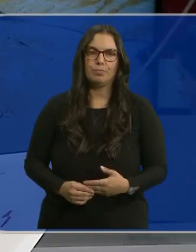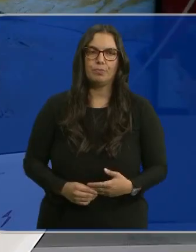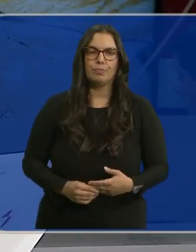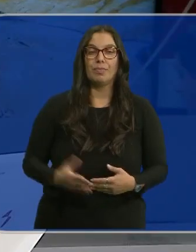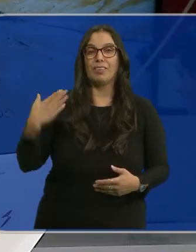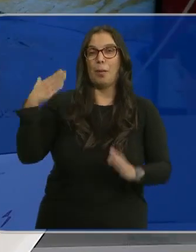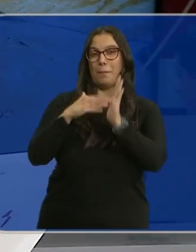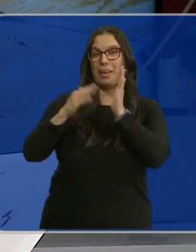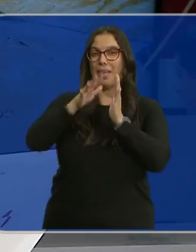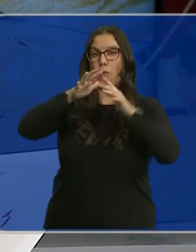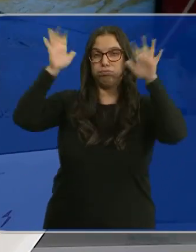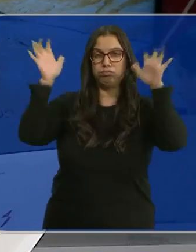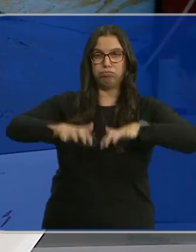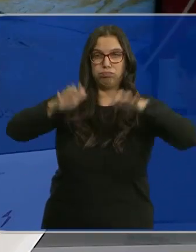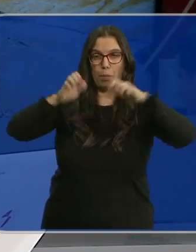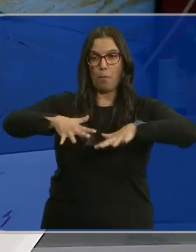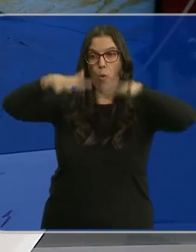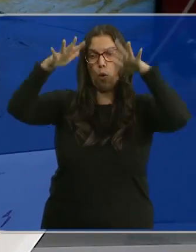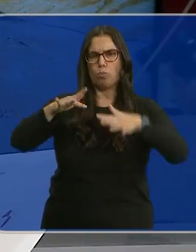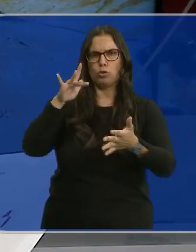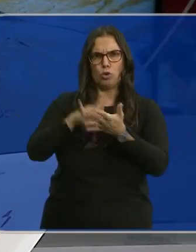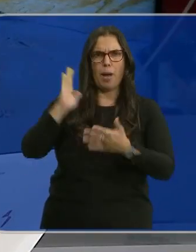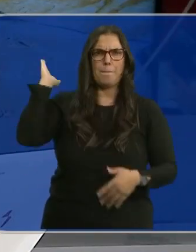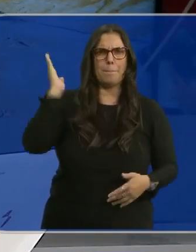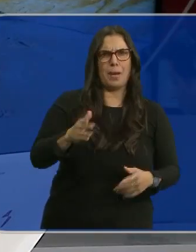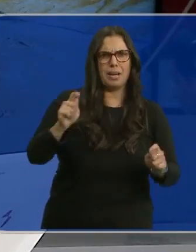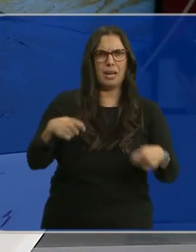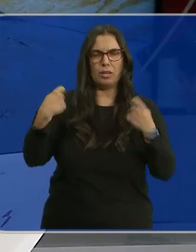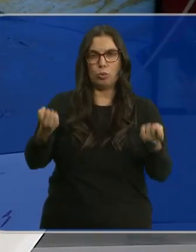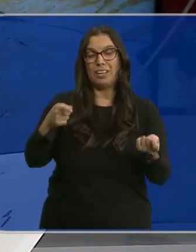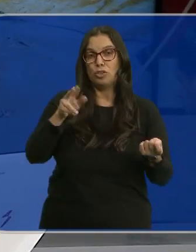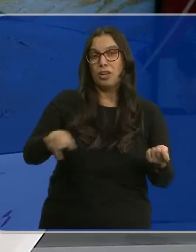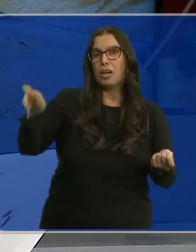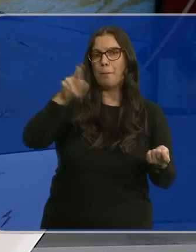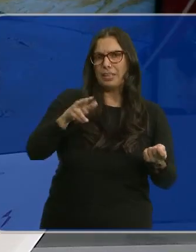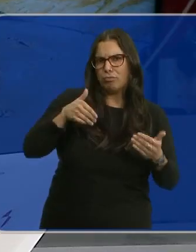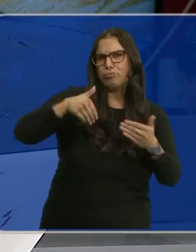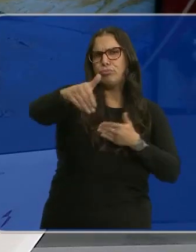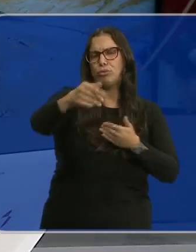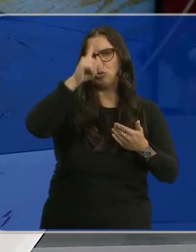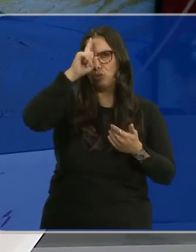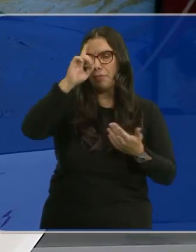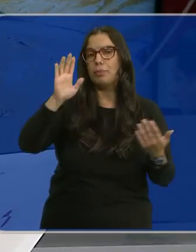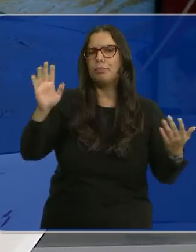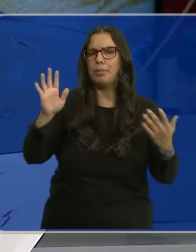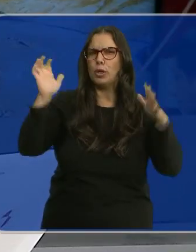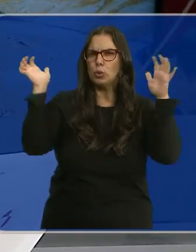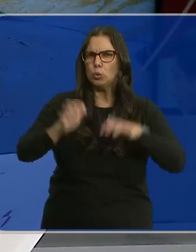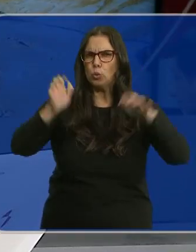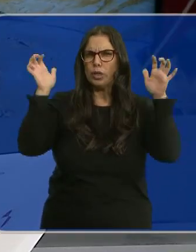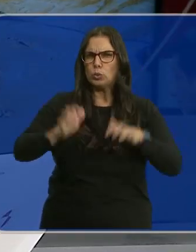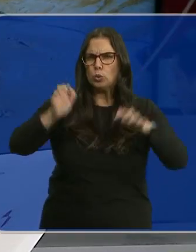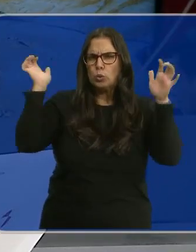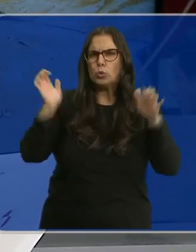La Dana de Valencia se convirtió en otro desastre natural. Un fenómeno como este tardará en repetirse, pero las lluvias torrenciales fuertes cada vez serán